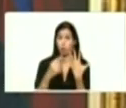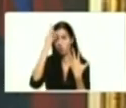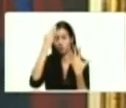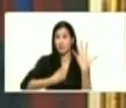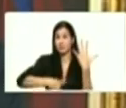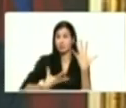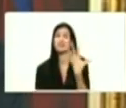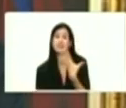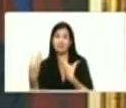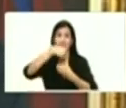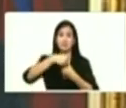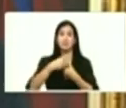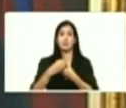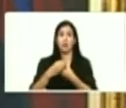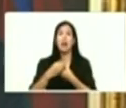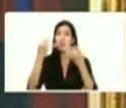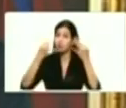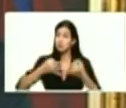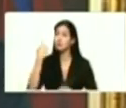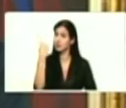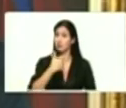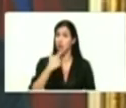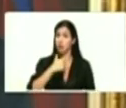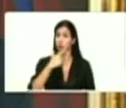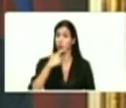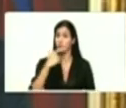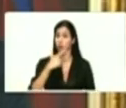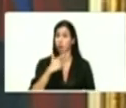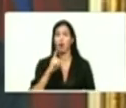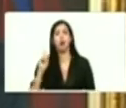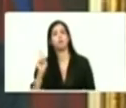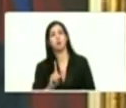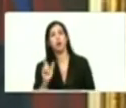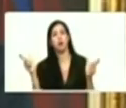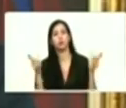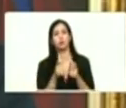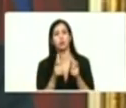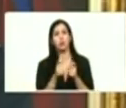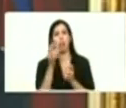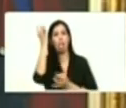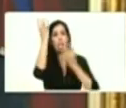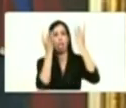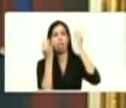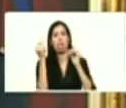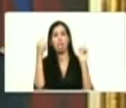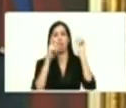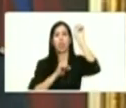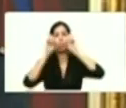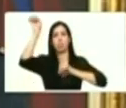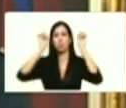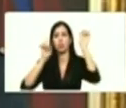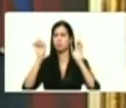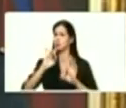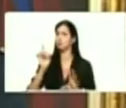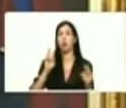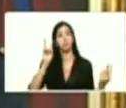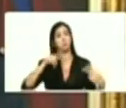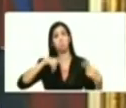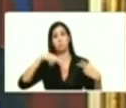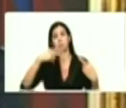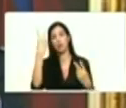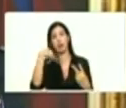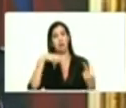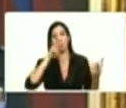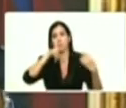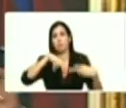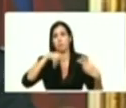incorporarse no es que ustedes van a venir a una reunión a tirar flechas o a veces las caras así y nos